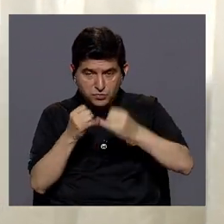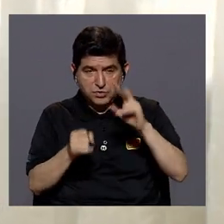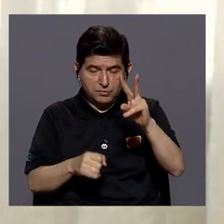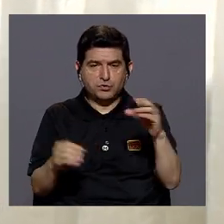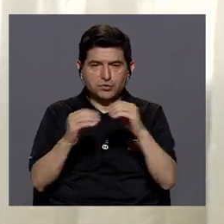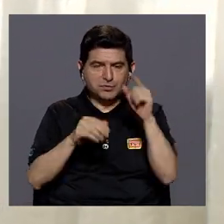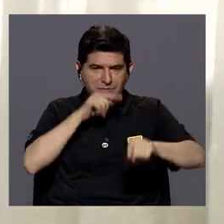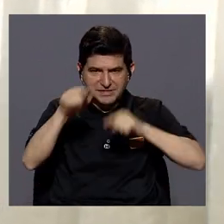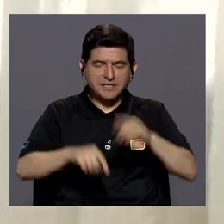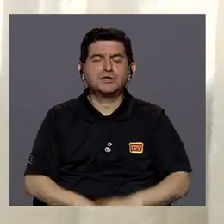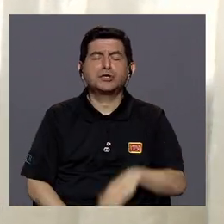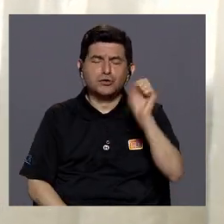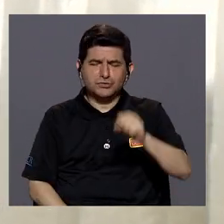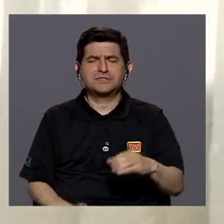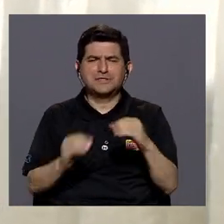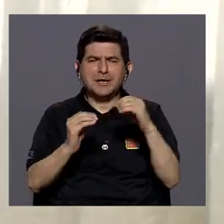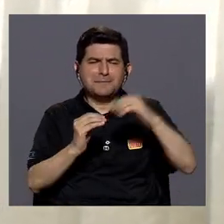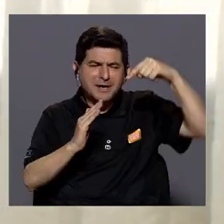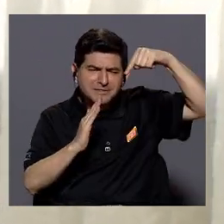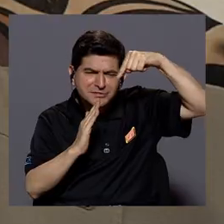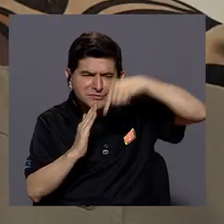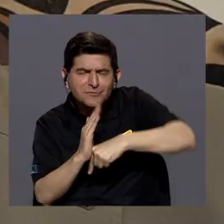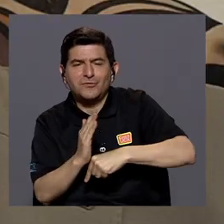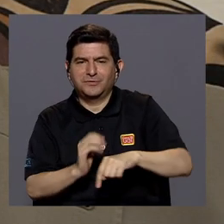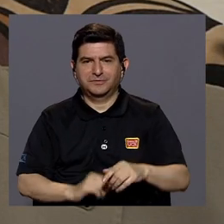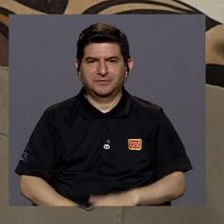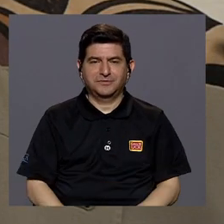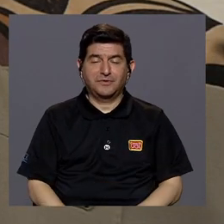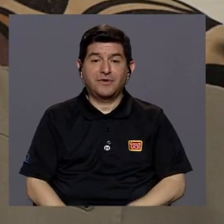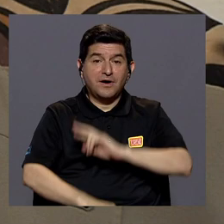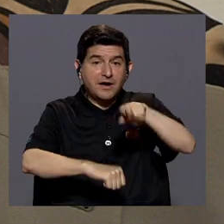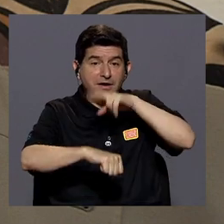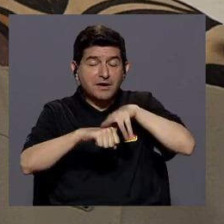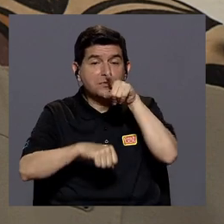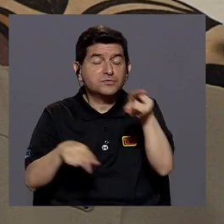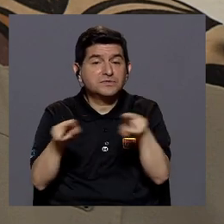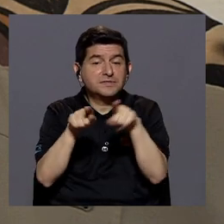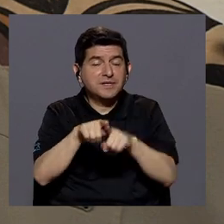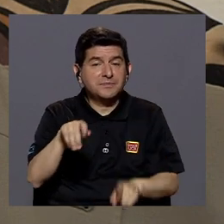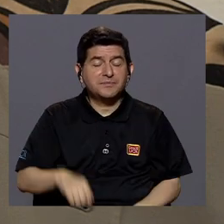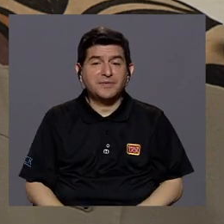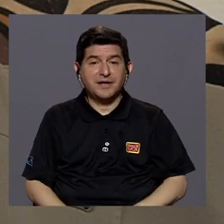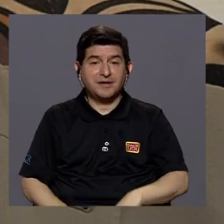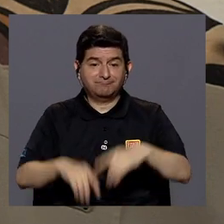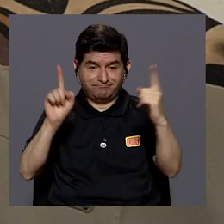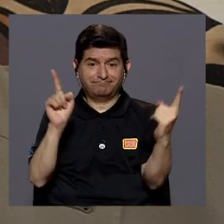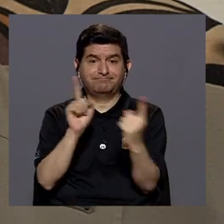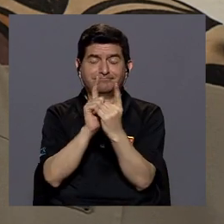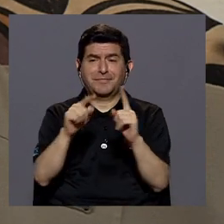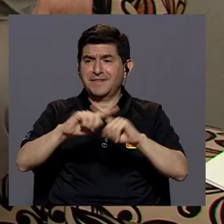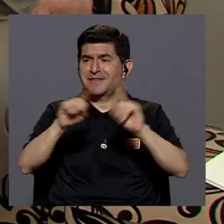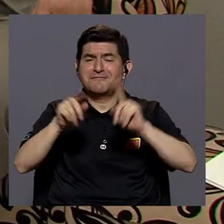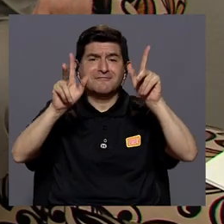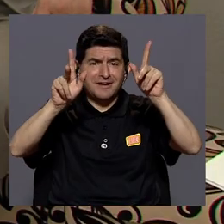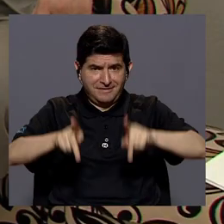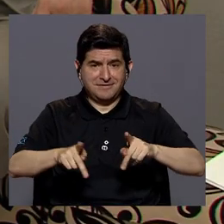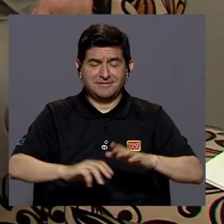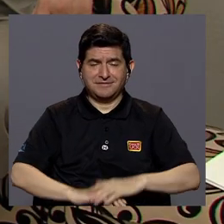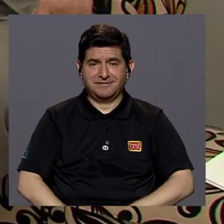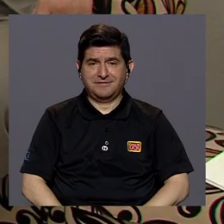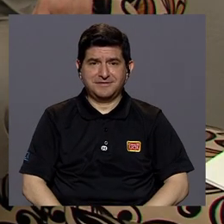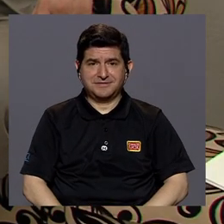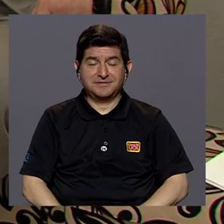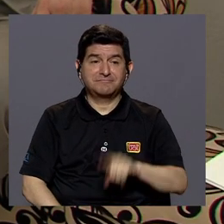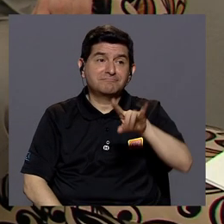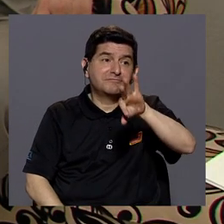Era de fondo más que antes, sí. Y es ahí en la República que usted también se encuentra otra vez con un montón de personas que de